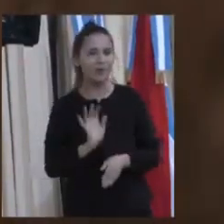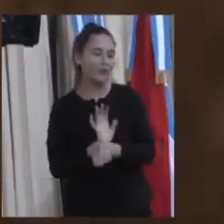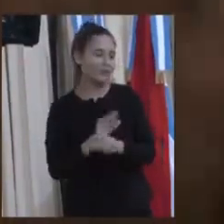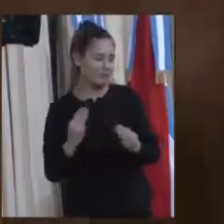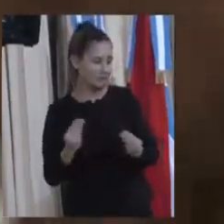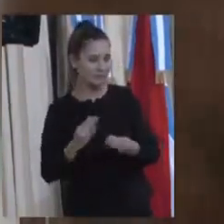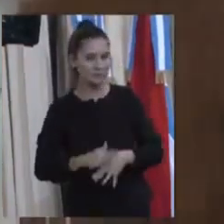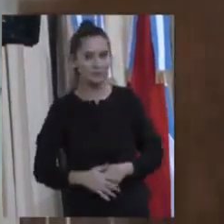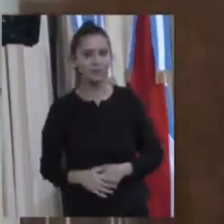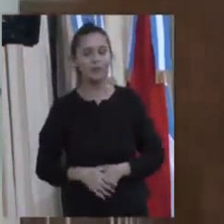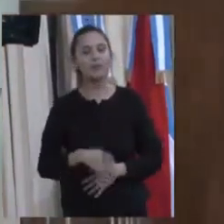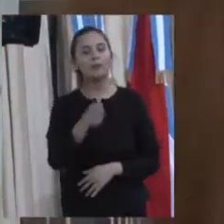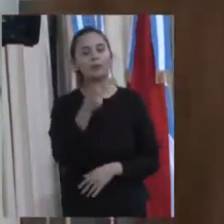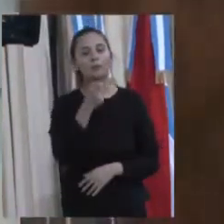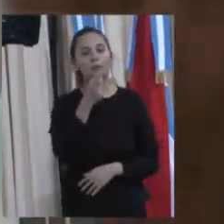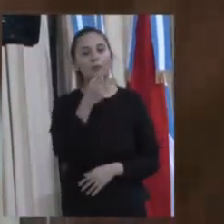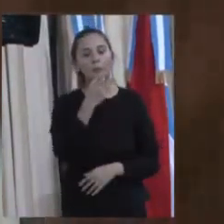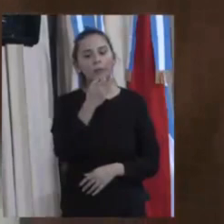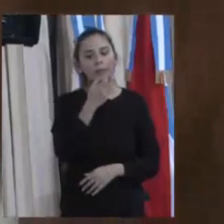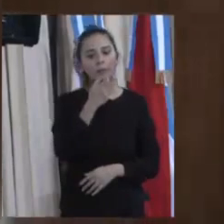Entonces, por ejemplo, esta idea, digamos,